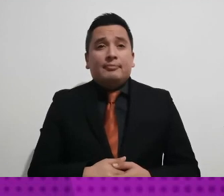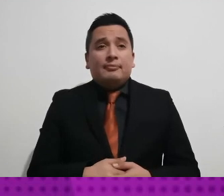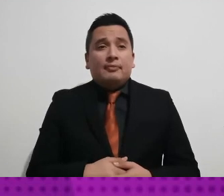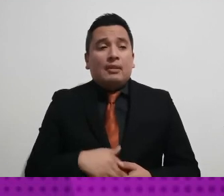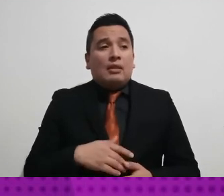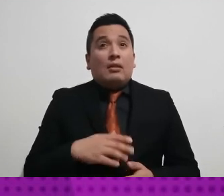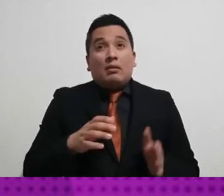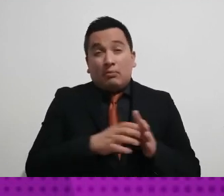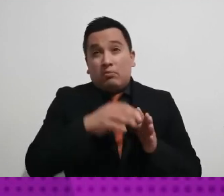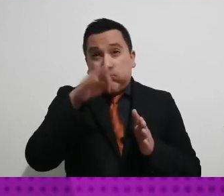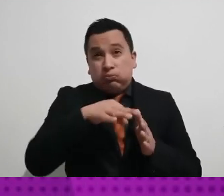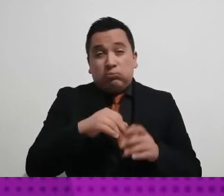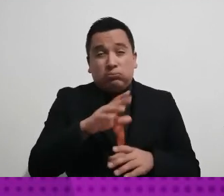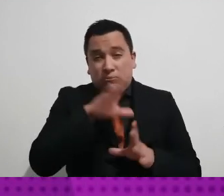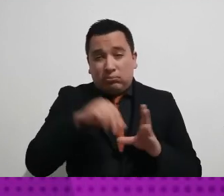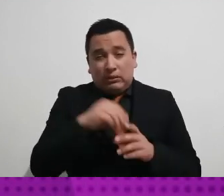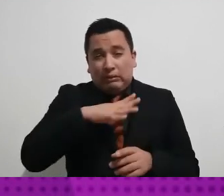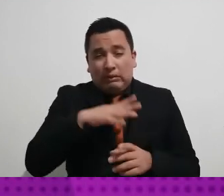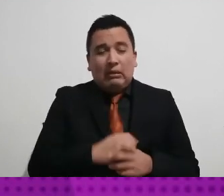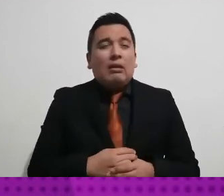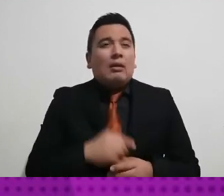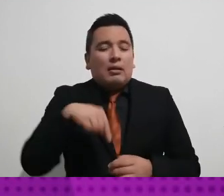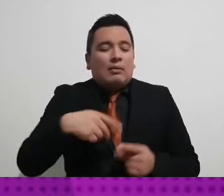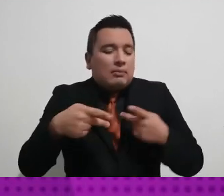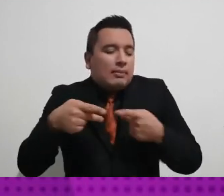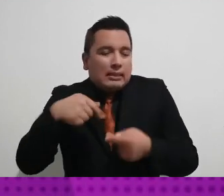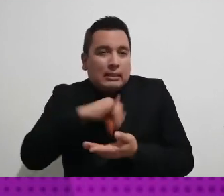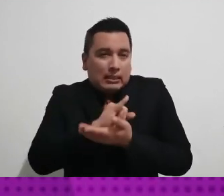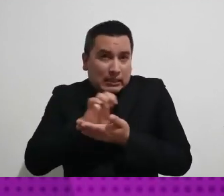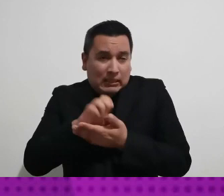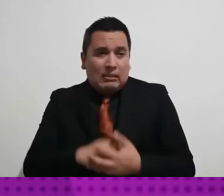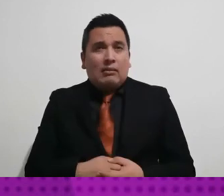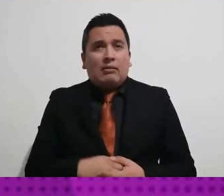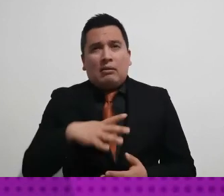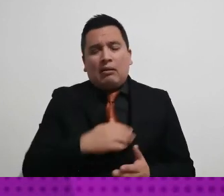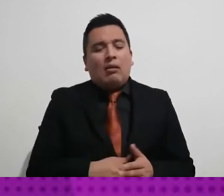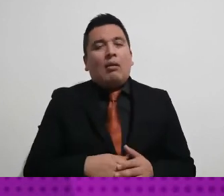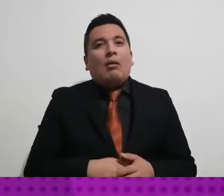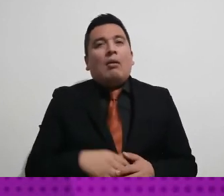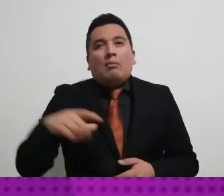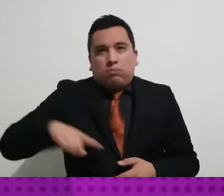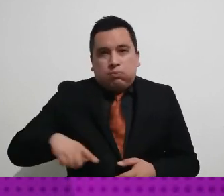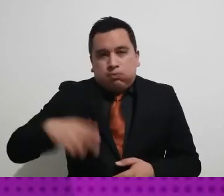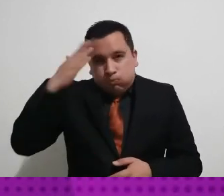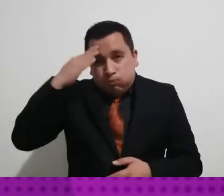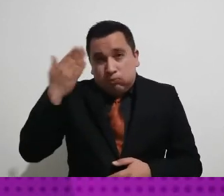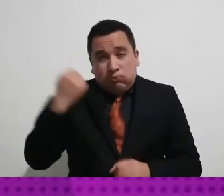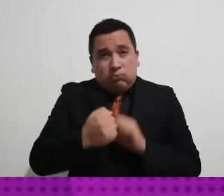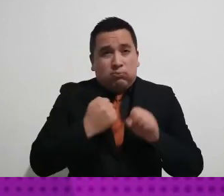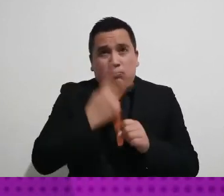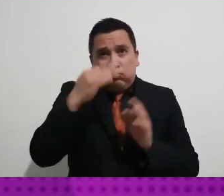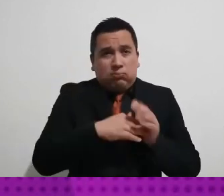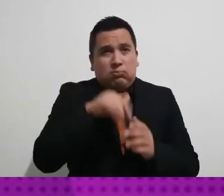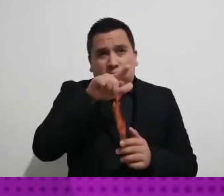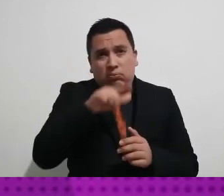pues de todas las elecciones que hemos organizado en el Instituto Electoral de Coahuila, que comprenden la elección de la gubernatura